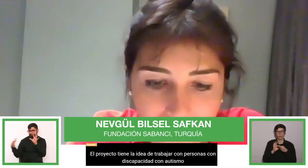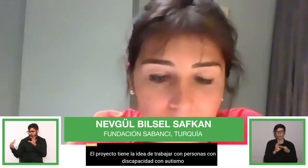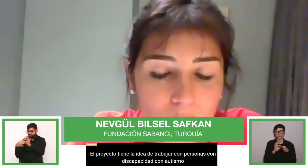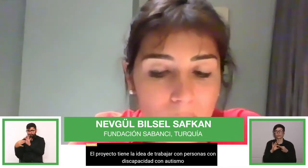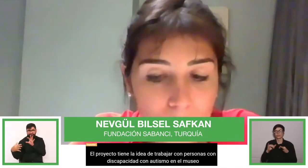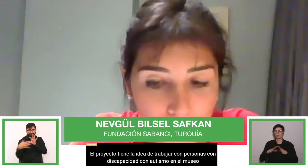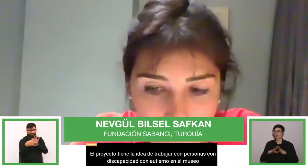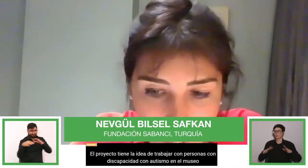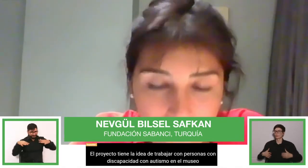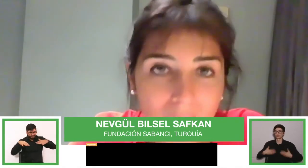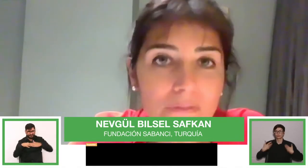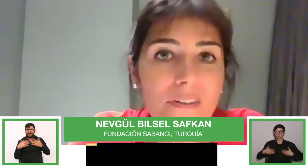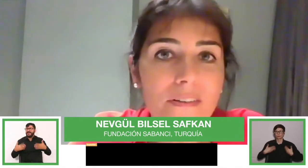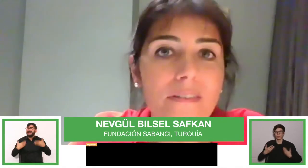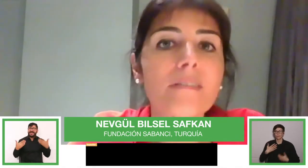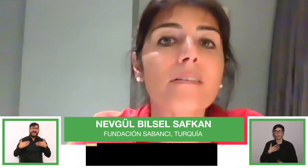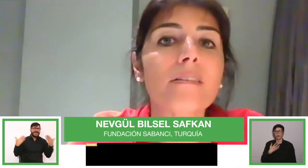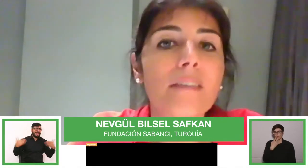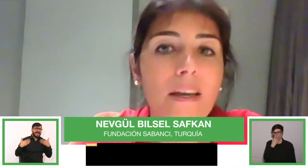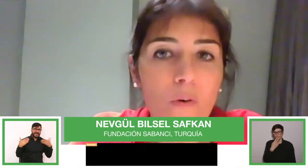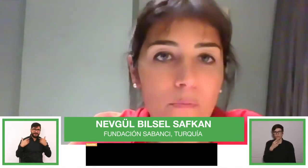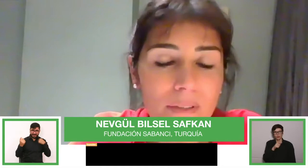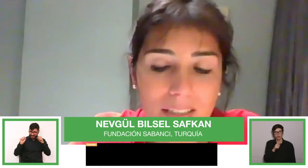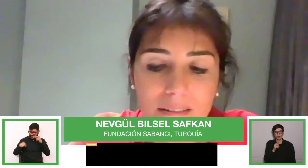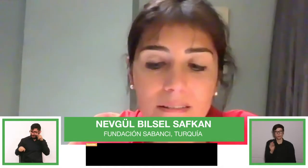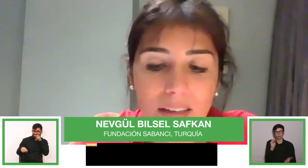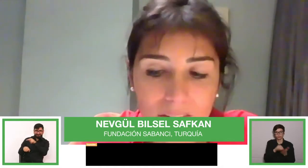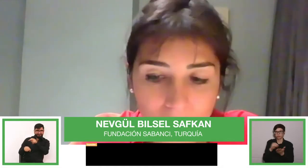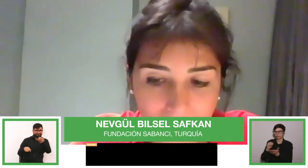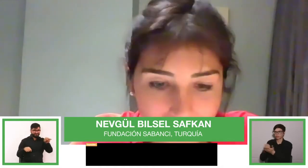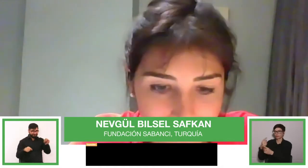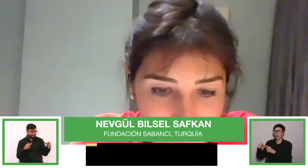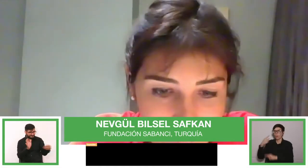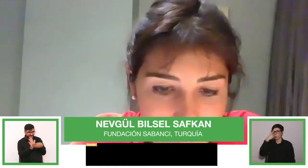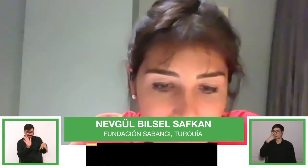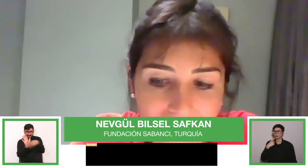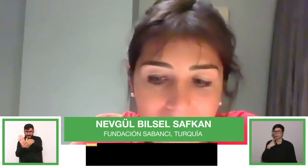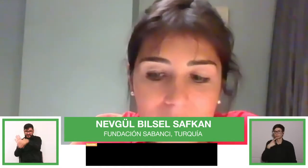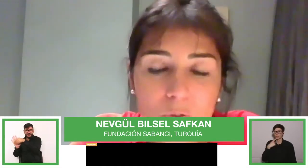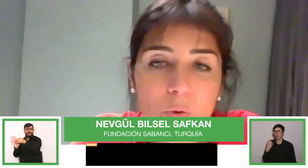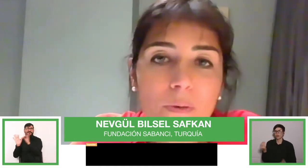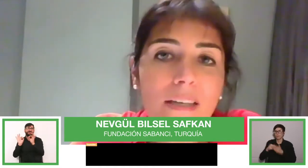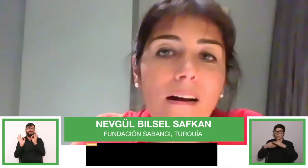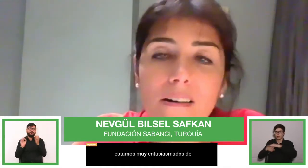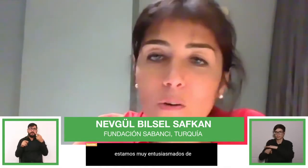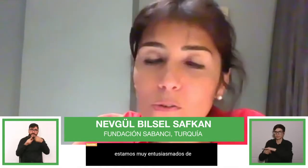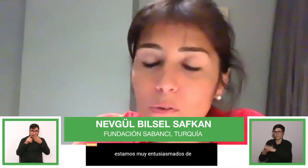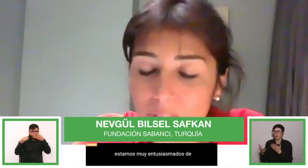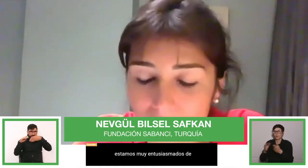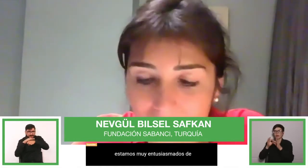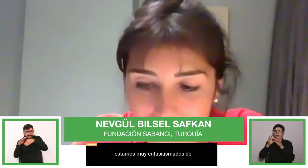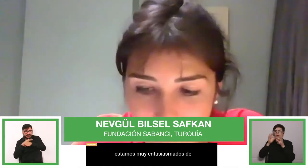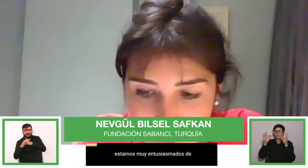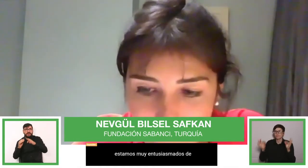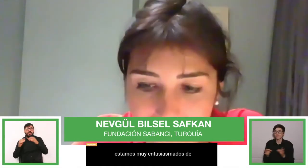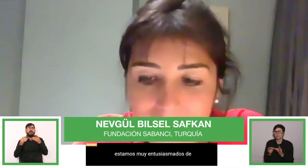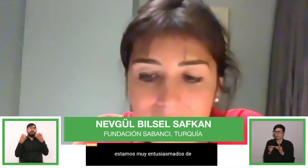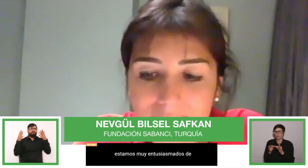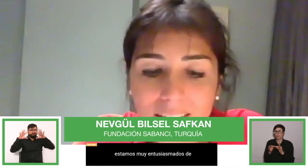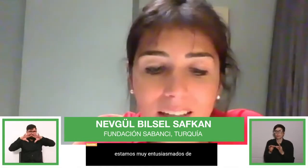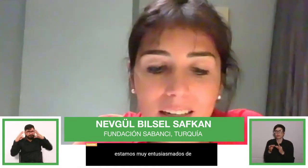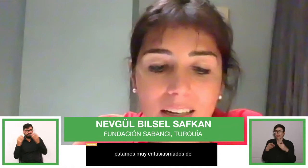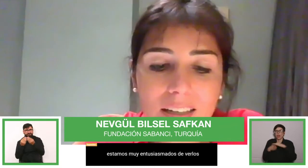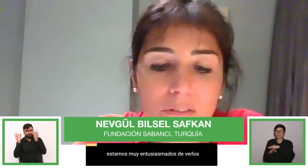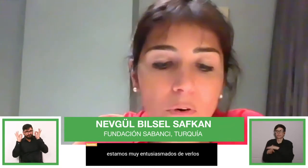estamos muy entusiasmados de verlo en nuestros museos y emplearlos a ellos después de que completen esta capacitación. Así que también